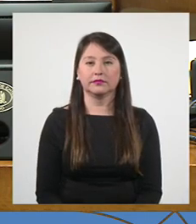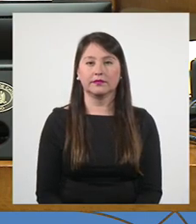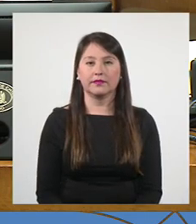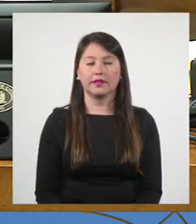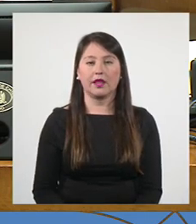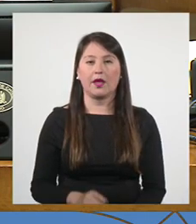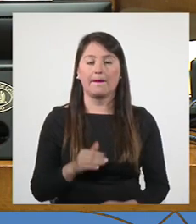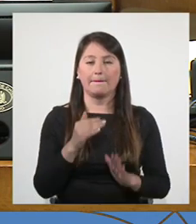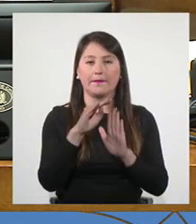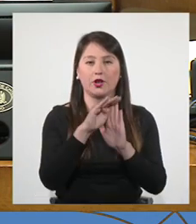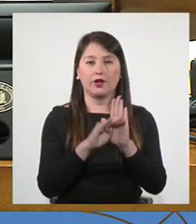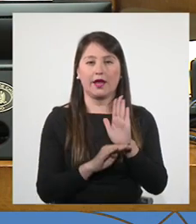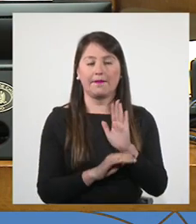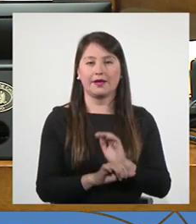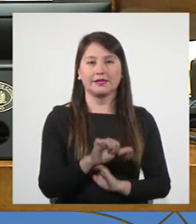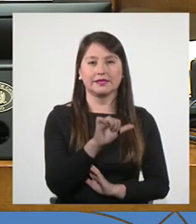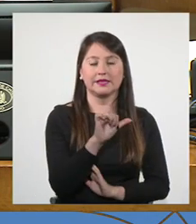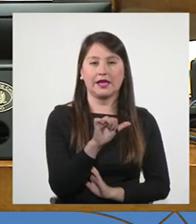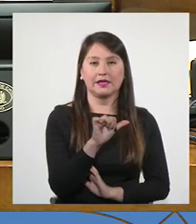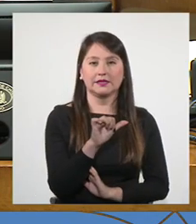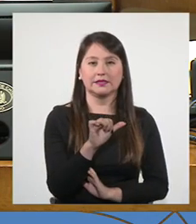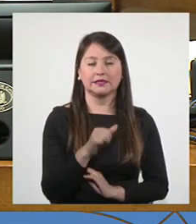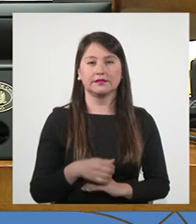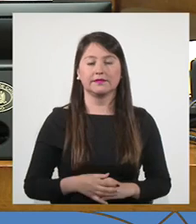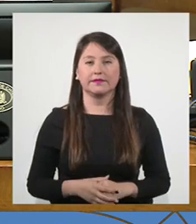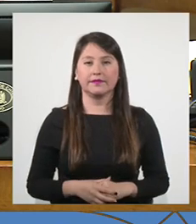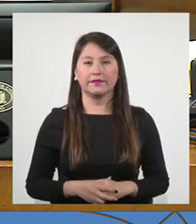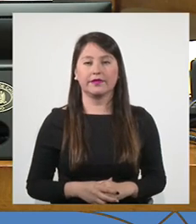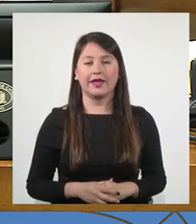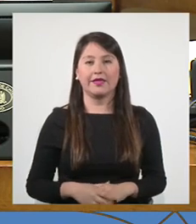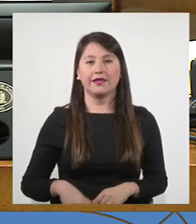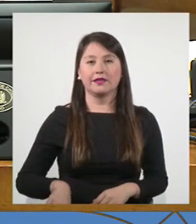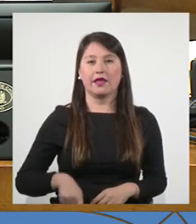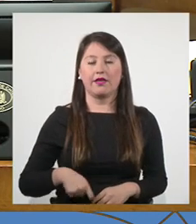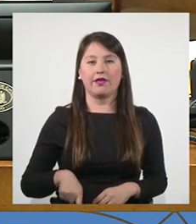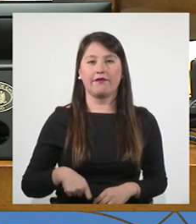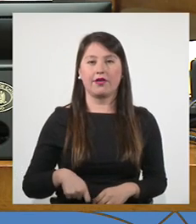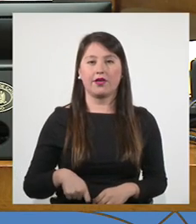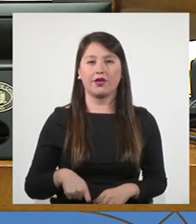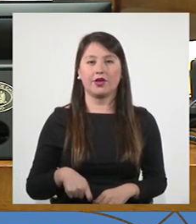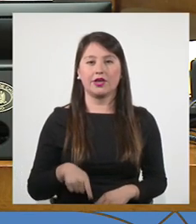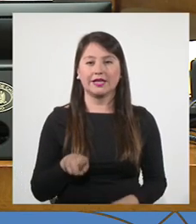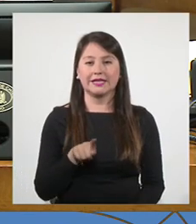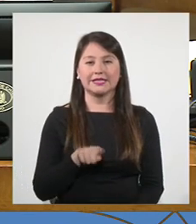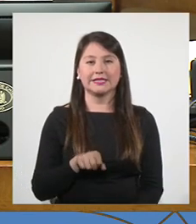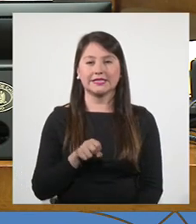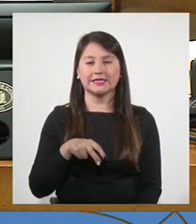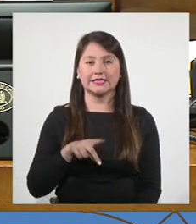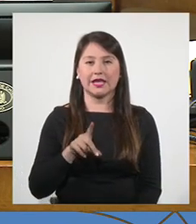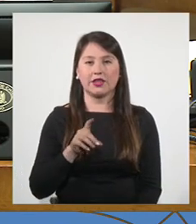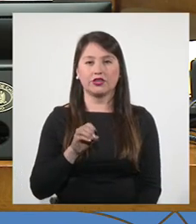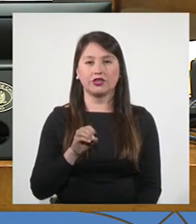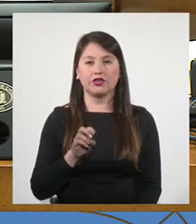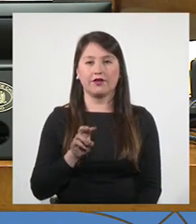programa 6, glosa 1, del senador señor David Sandoval.